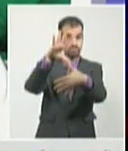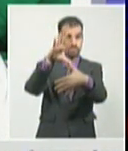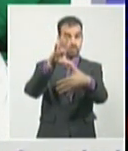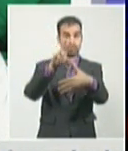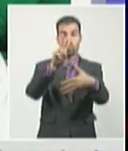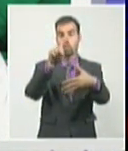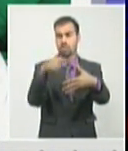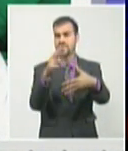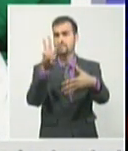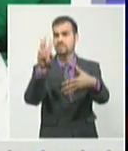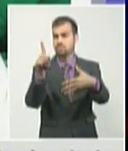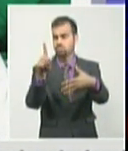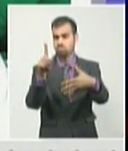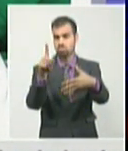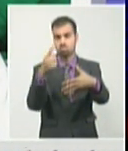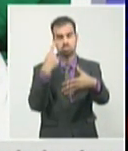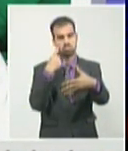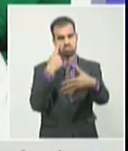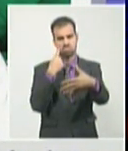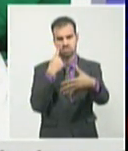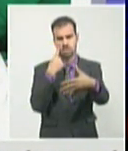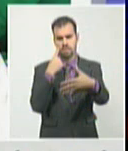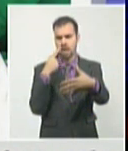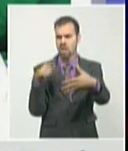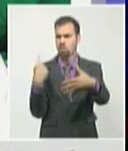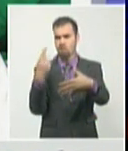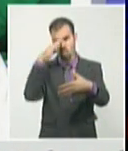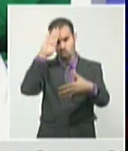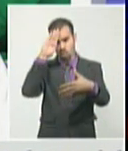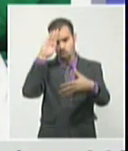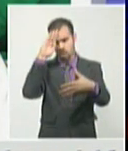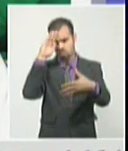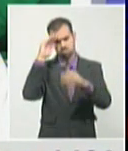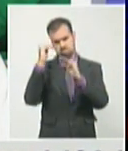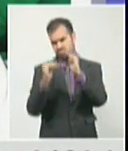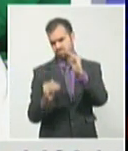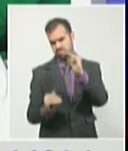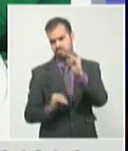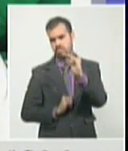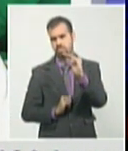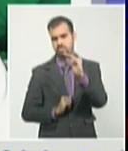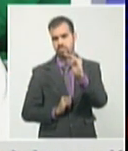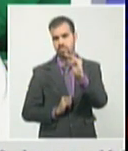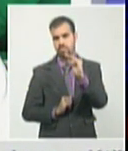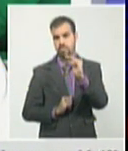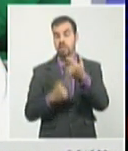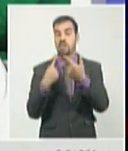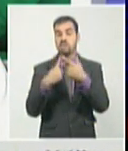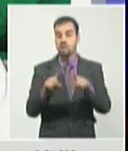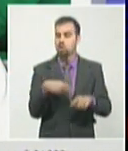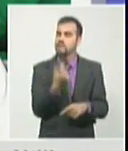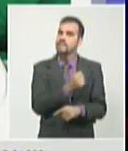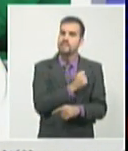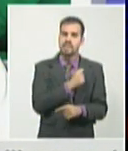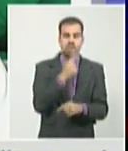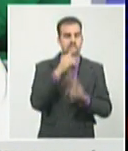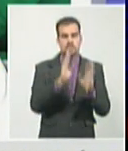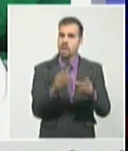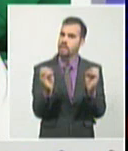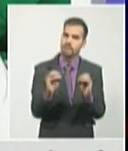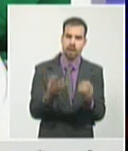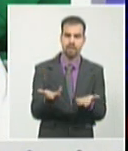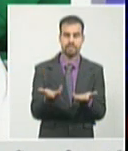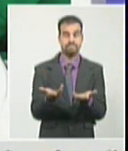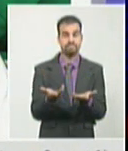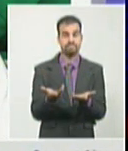américas pudiéramos decir que es baja pero para los propósitos de cuba es una cifra en la